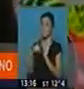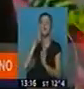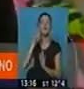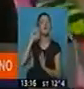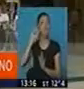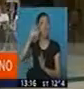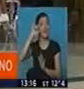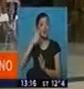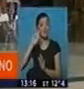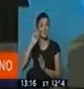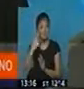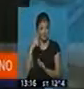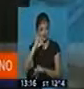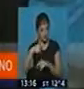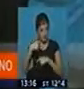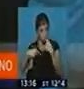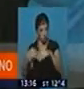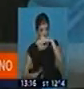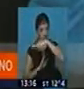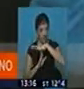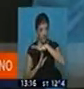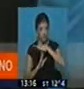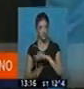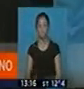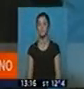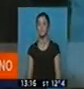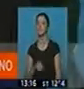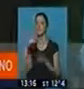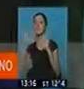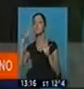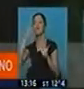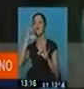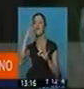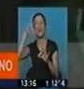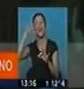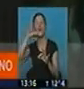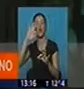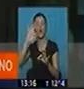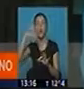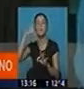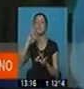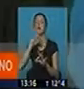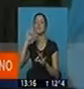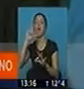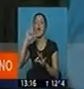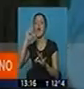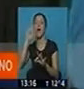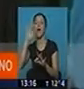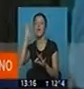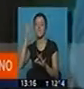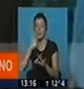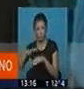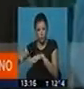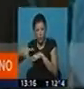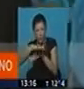cargo. Hay un pueblo en España que se llama Moralejo de Matacabras, queda en Castilla León, al noroeste de Madrid, es muy frío